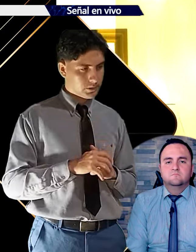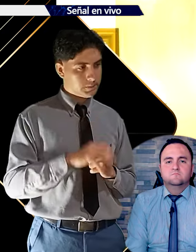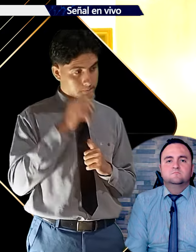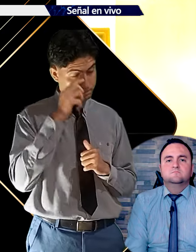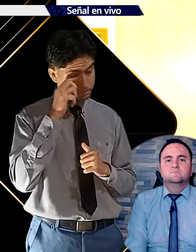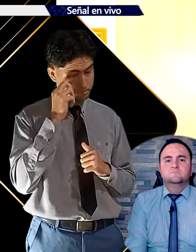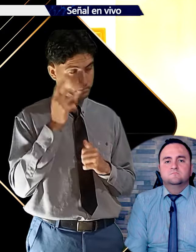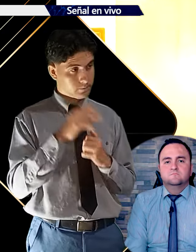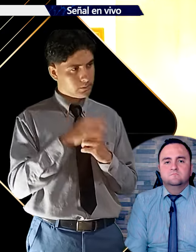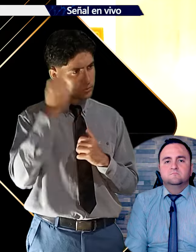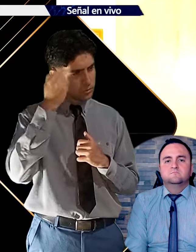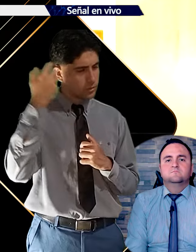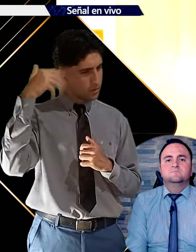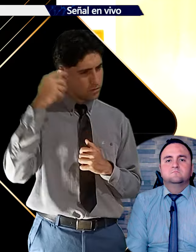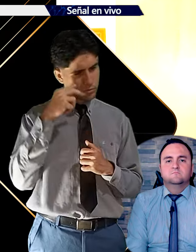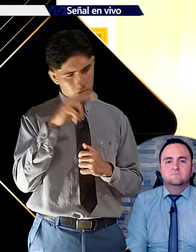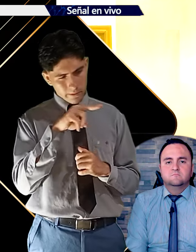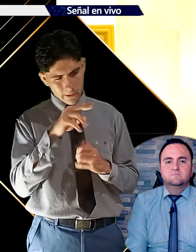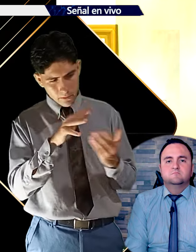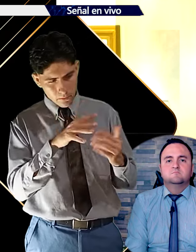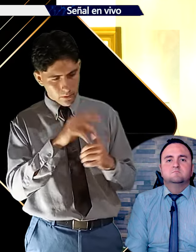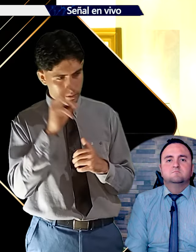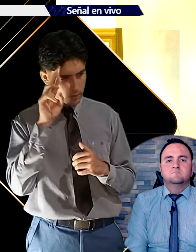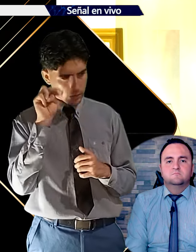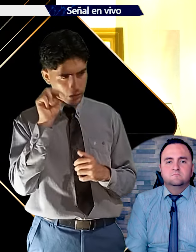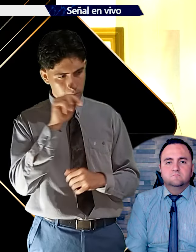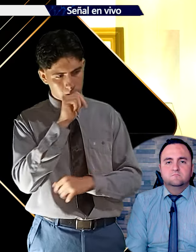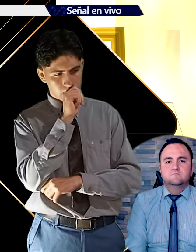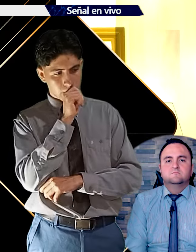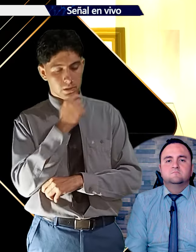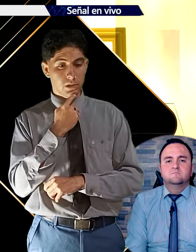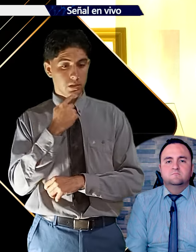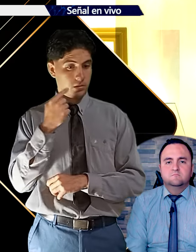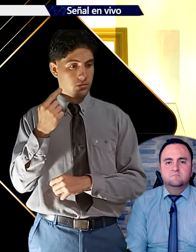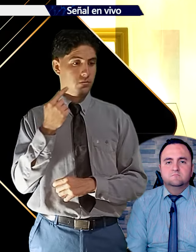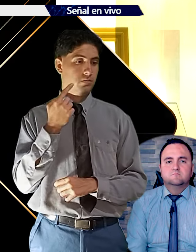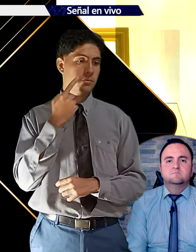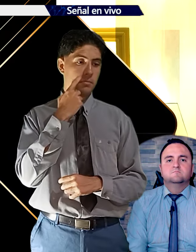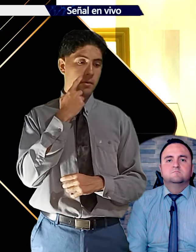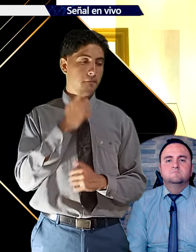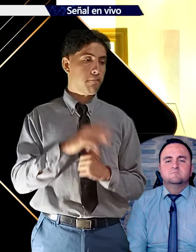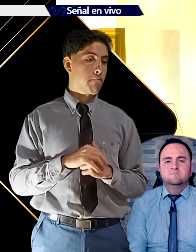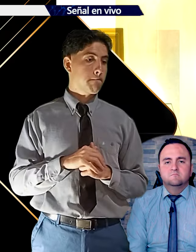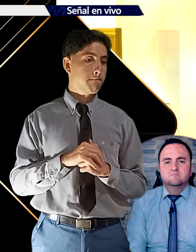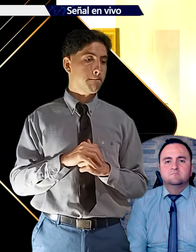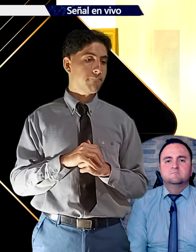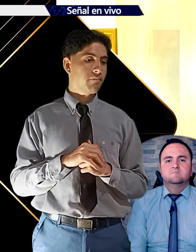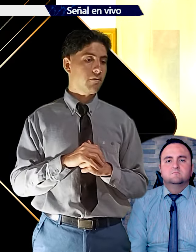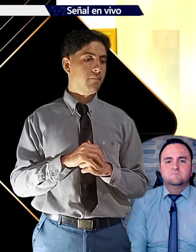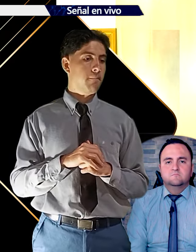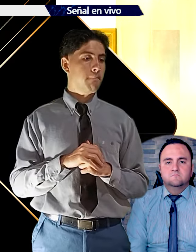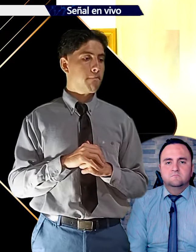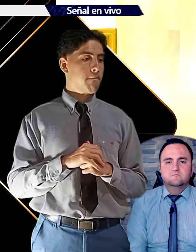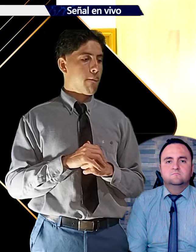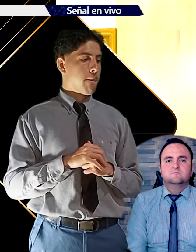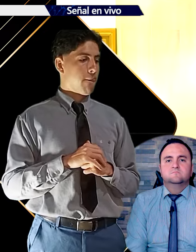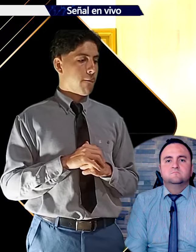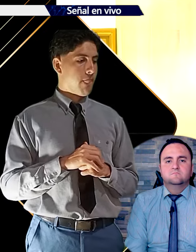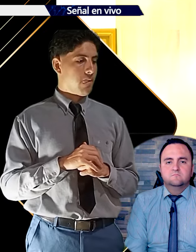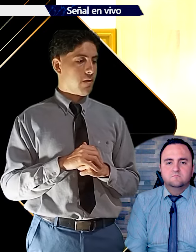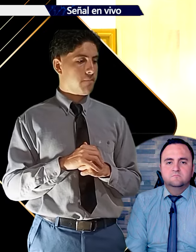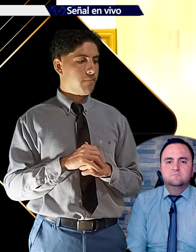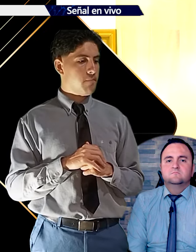ya había orado, se había preparado. Dijo: mi amor, hace algunos días yo estaba anotando tantas cositas, y resulta que con tu papá. Yo le dije: no me nombres a mí